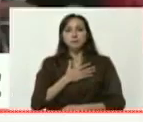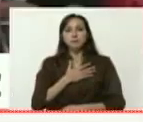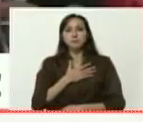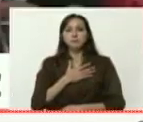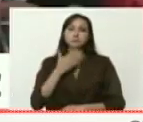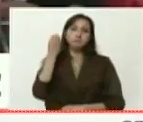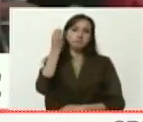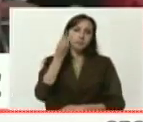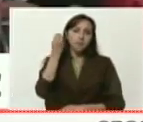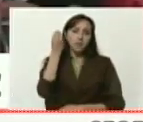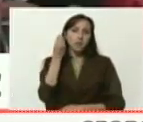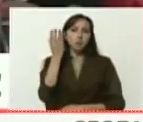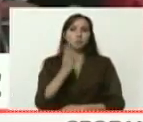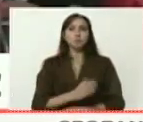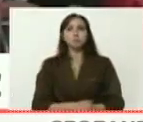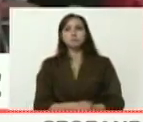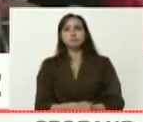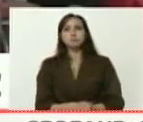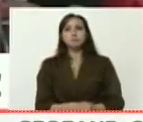este es